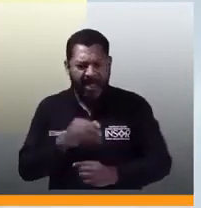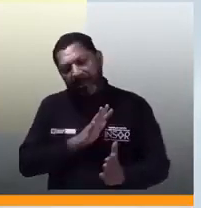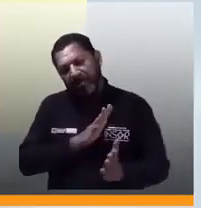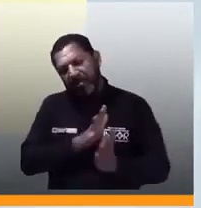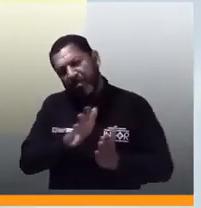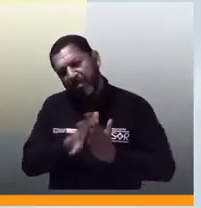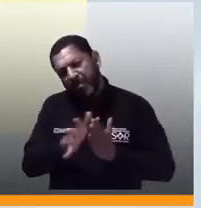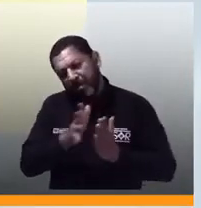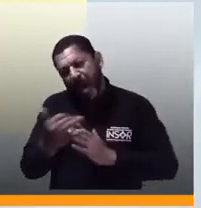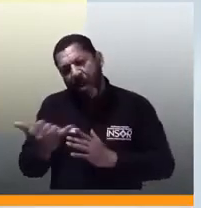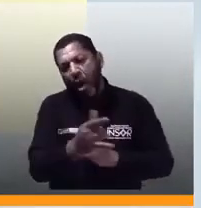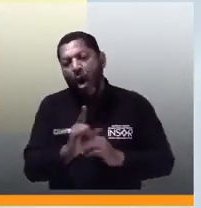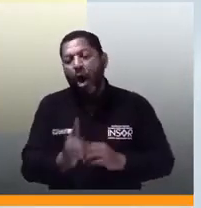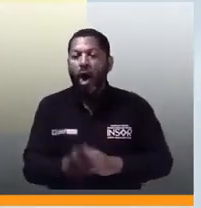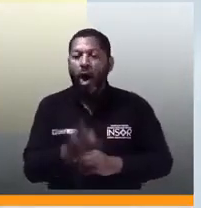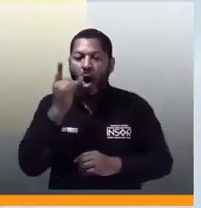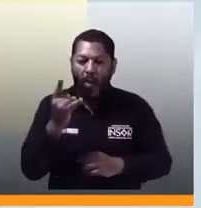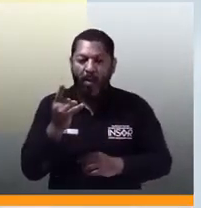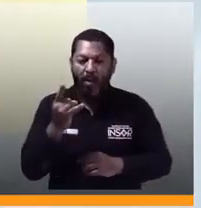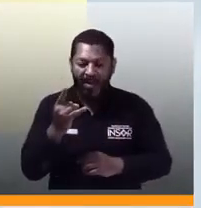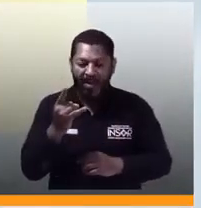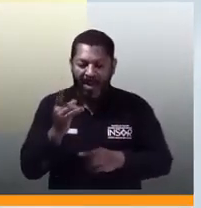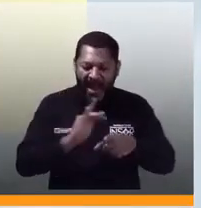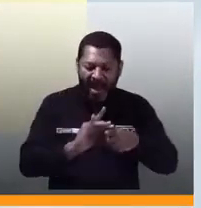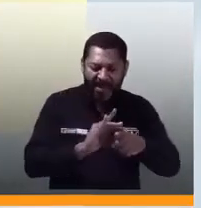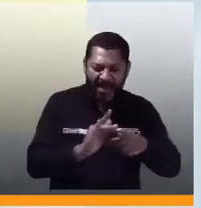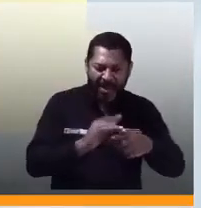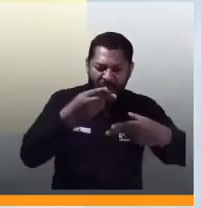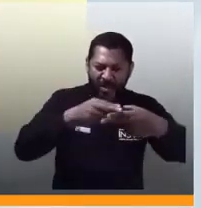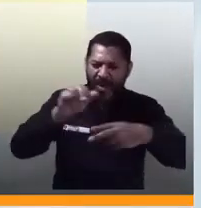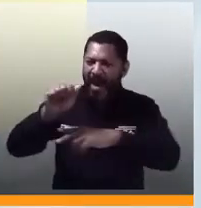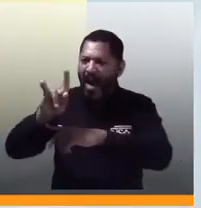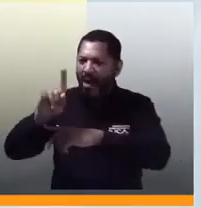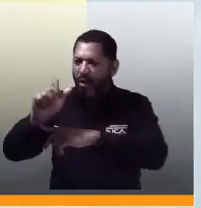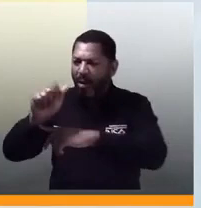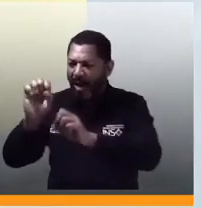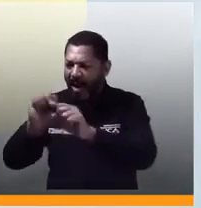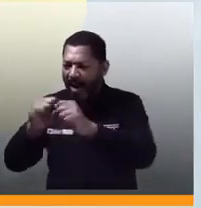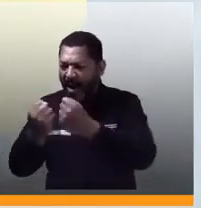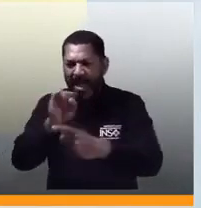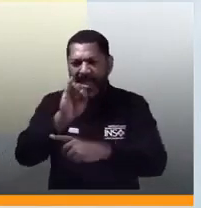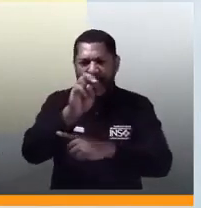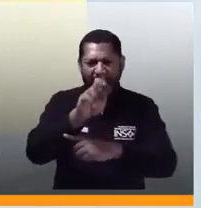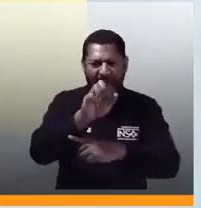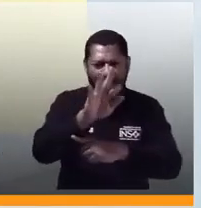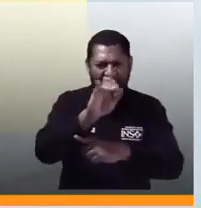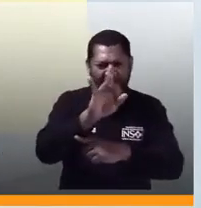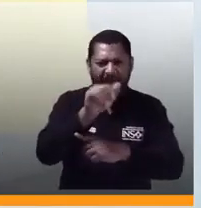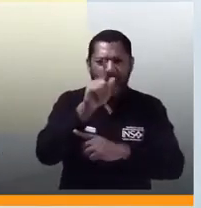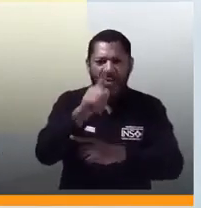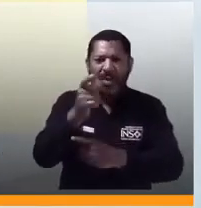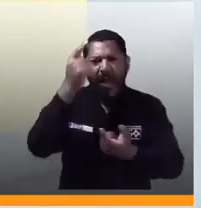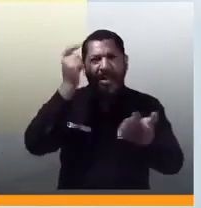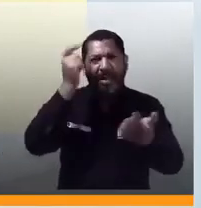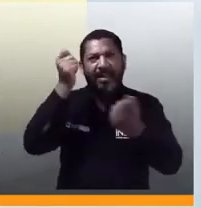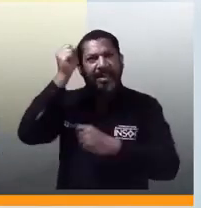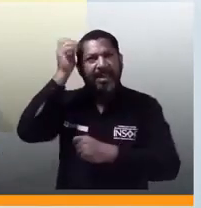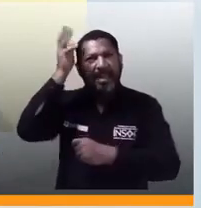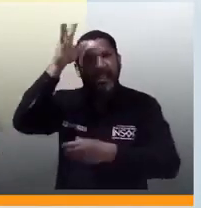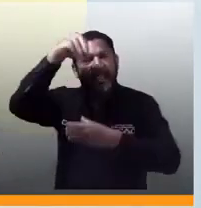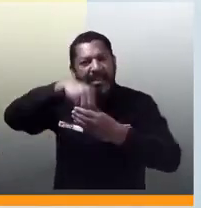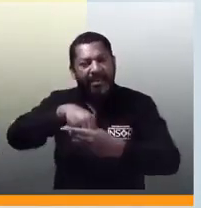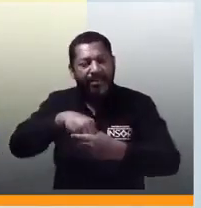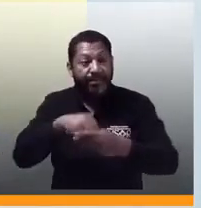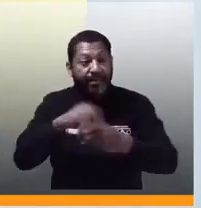en la aplicación de aula invertida como una estrategia didáctica, pero asociada a